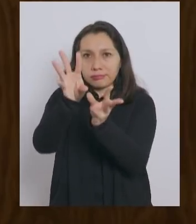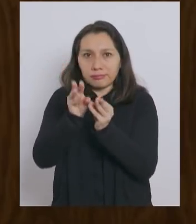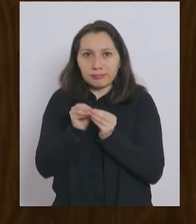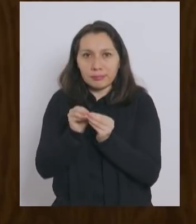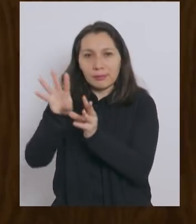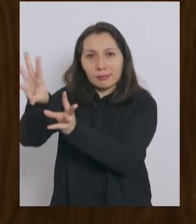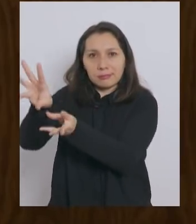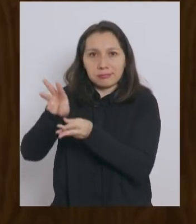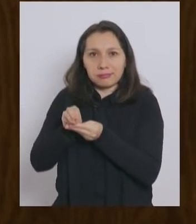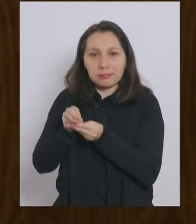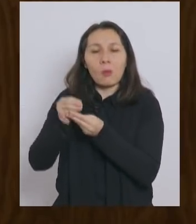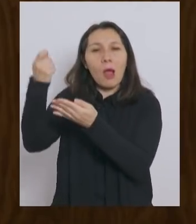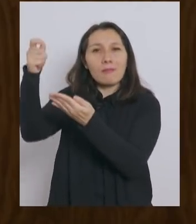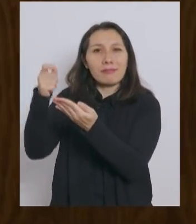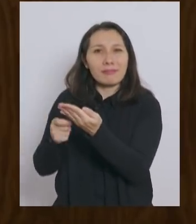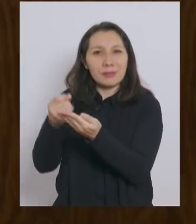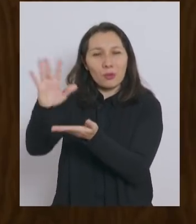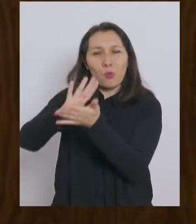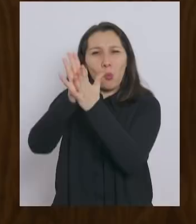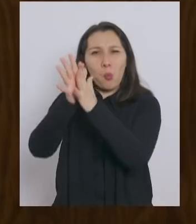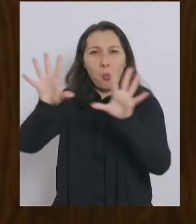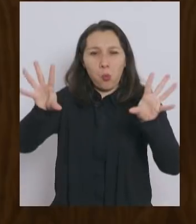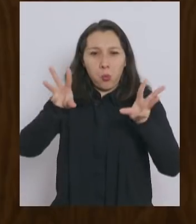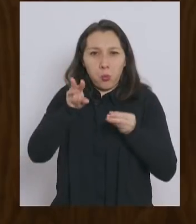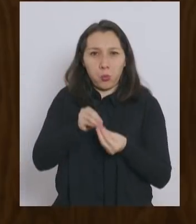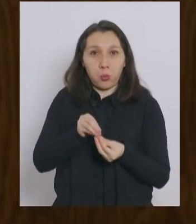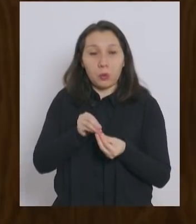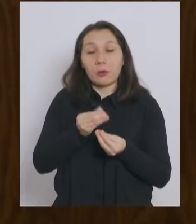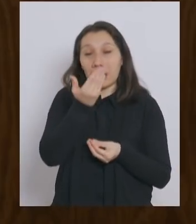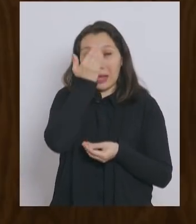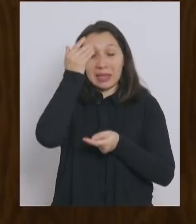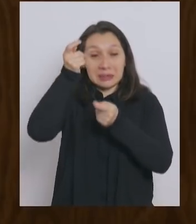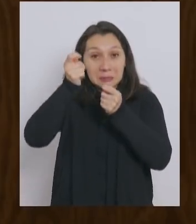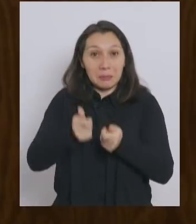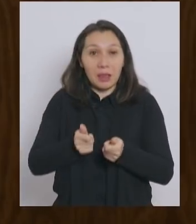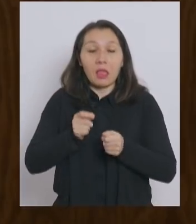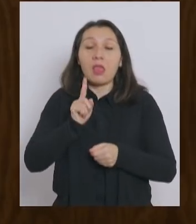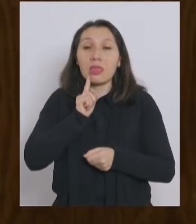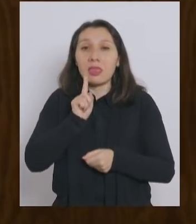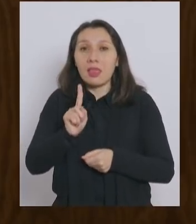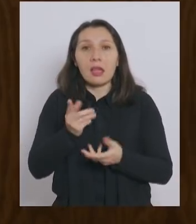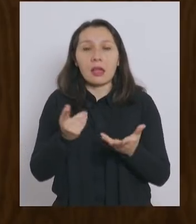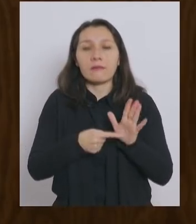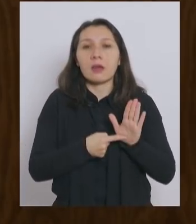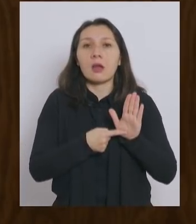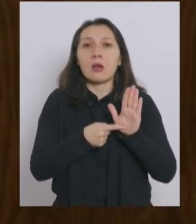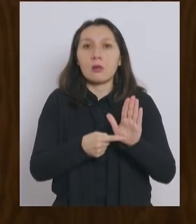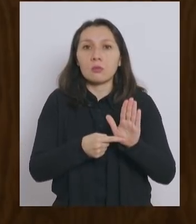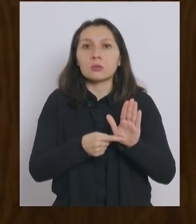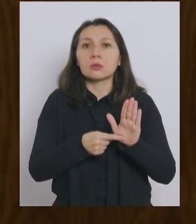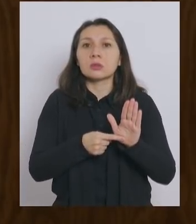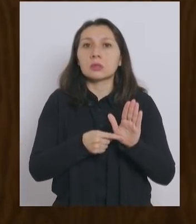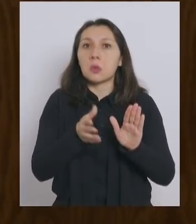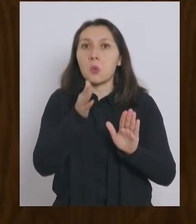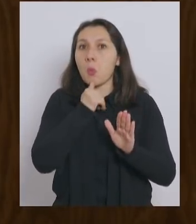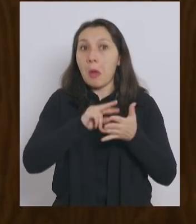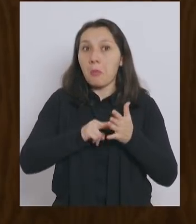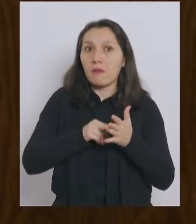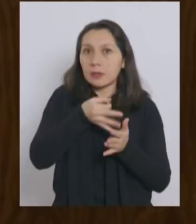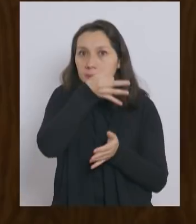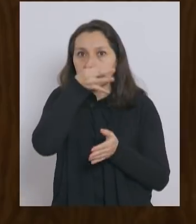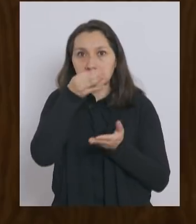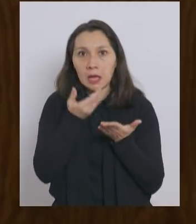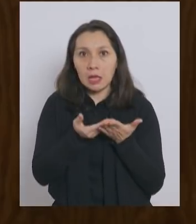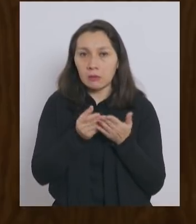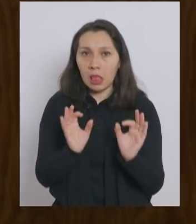que genera cada grupo evaluador. Obviamente, cada experto tiene que demostrar ausencia de conflicto de intereses